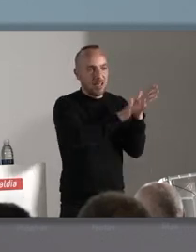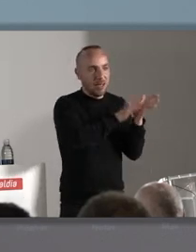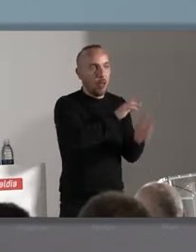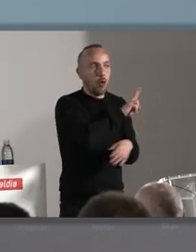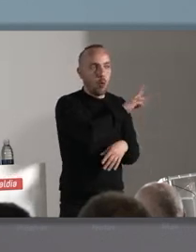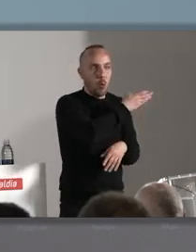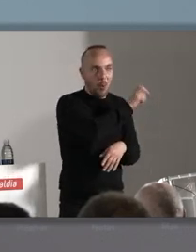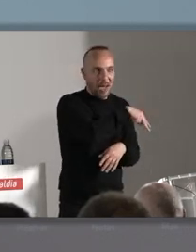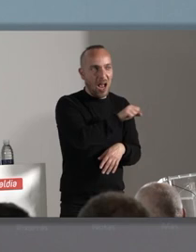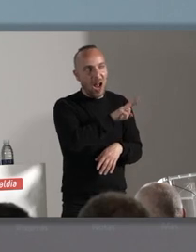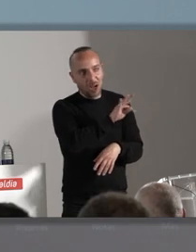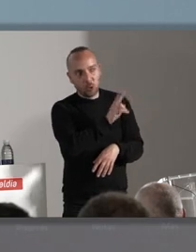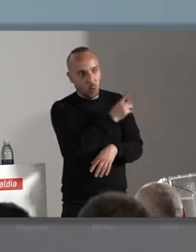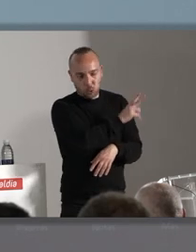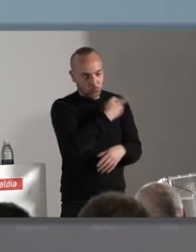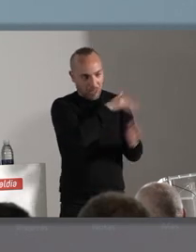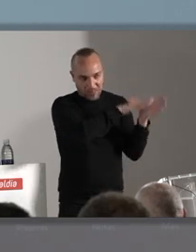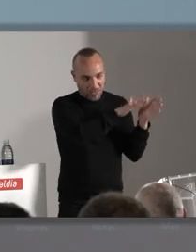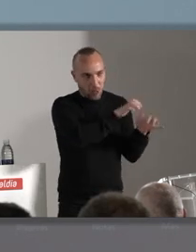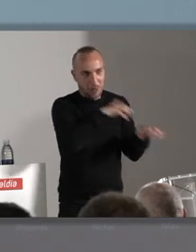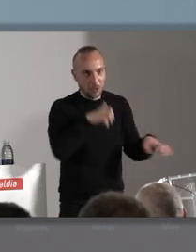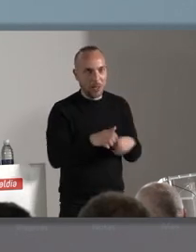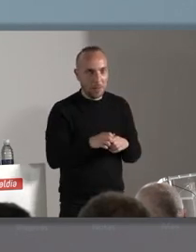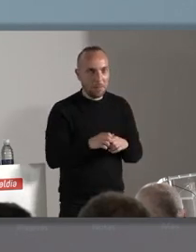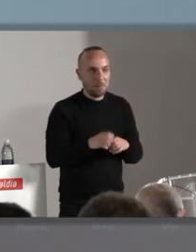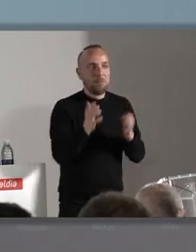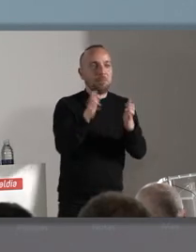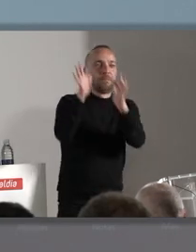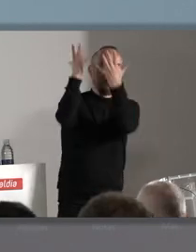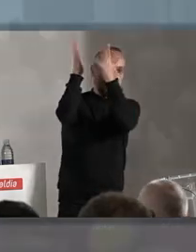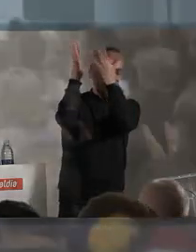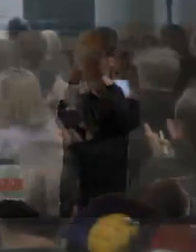Sí, voy directo. Sí, gracias, David. Bueno.